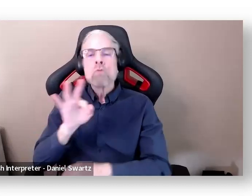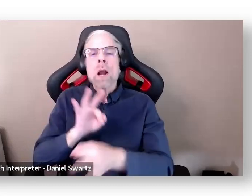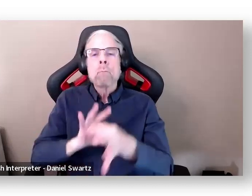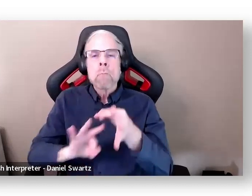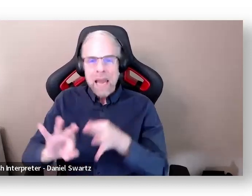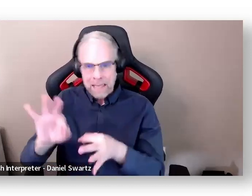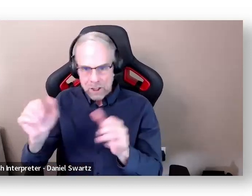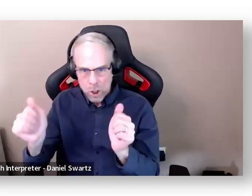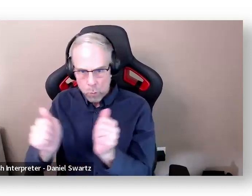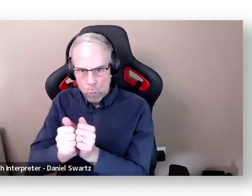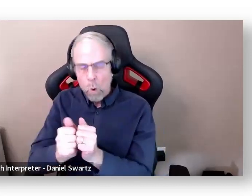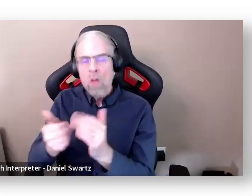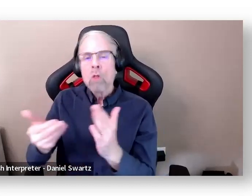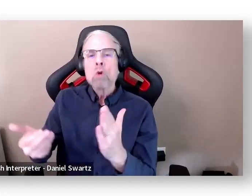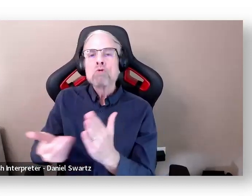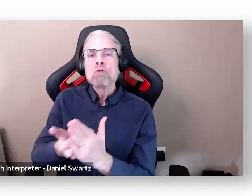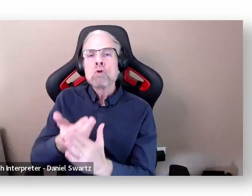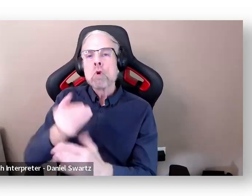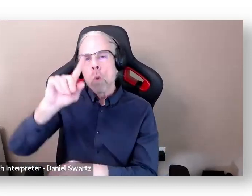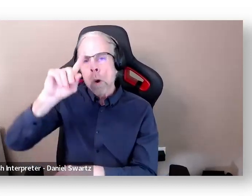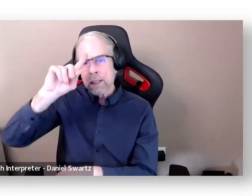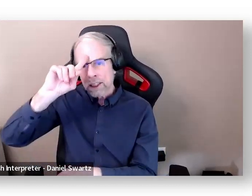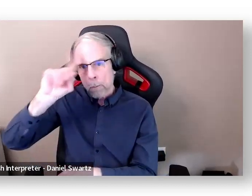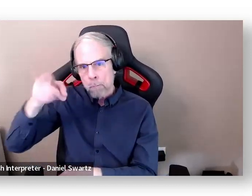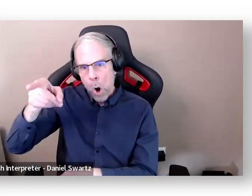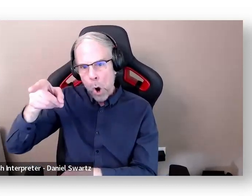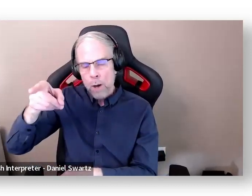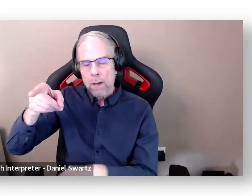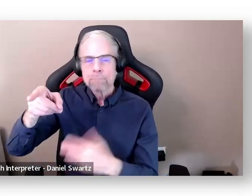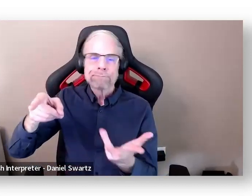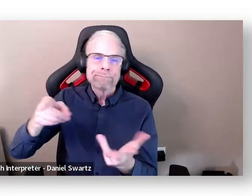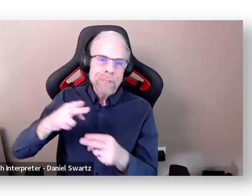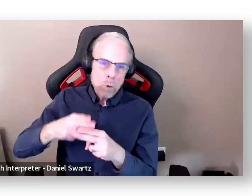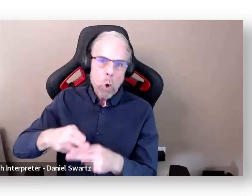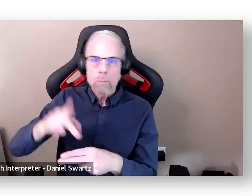es actualizar los aparatos. Entonces, están actualizando los